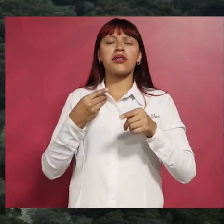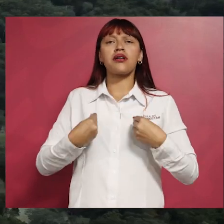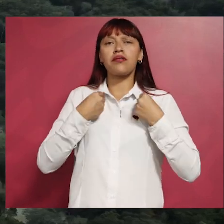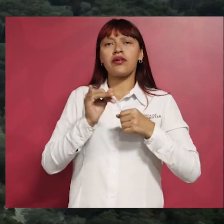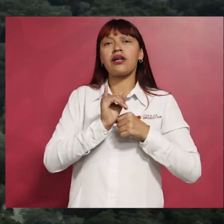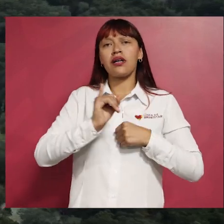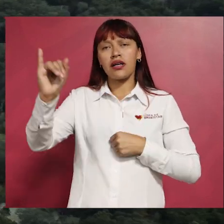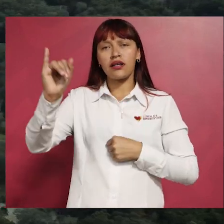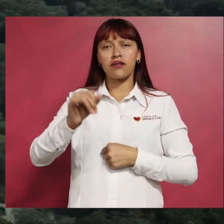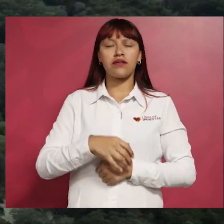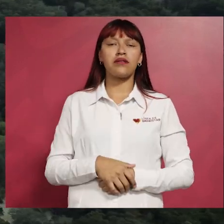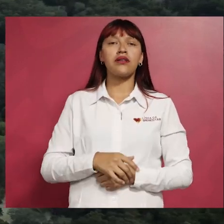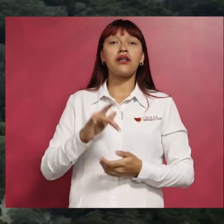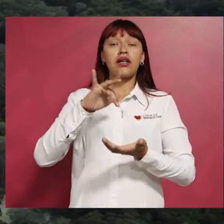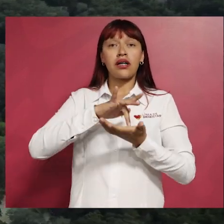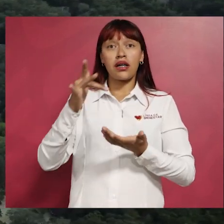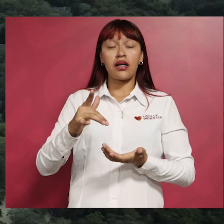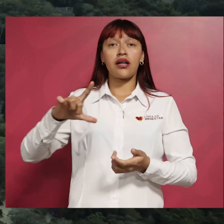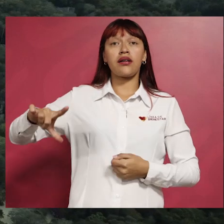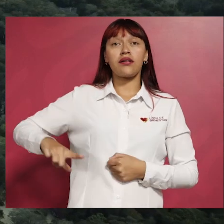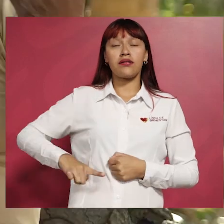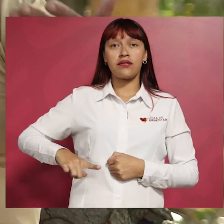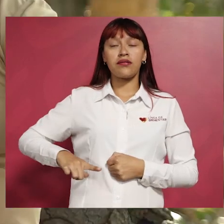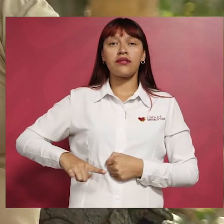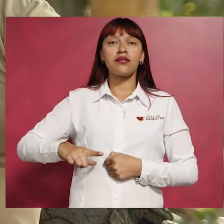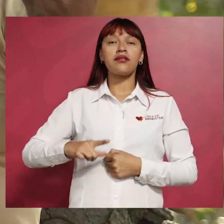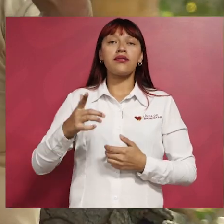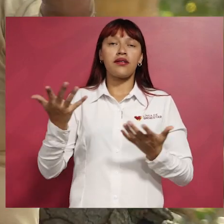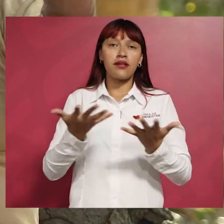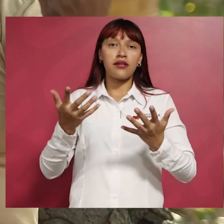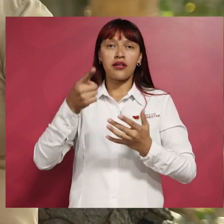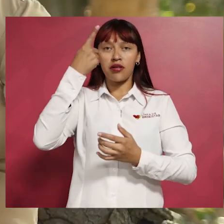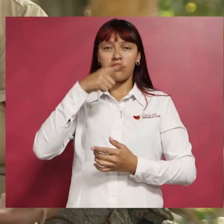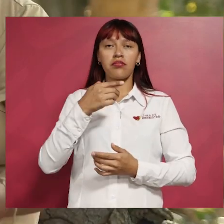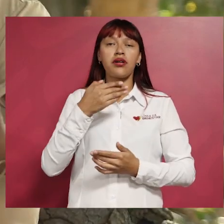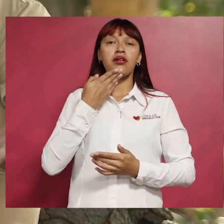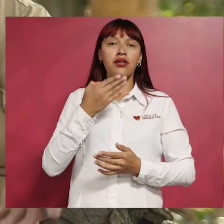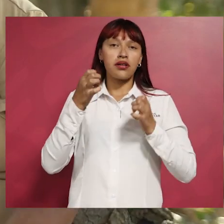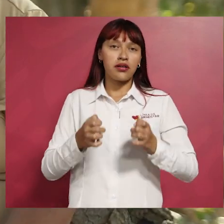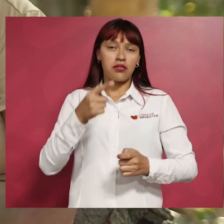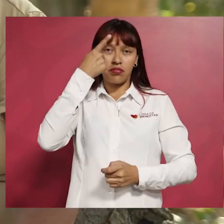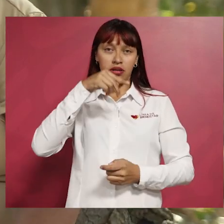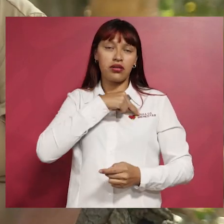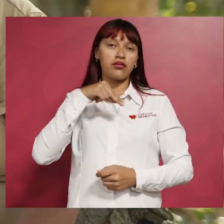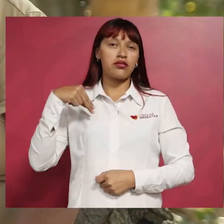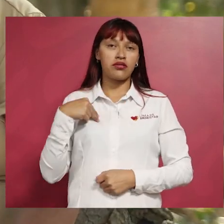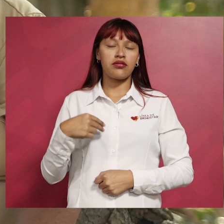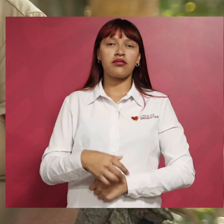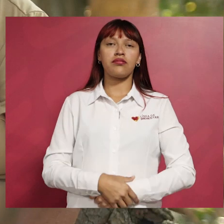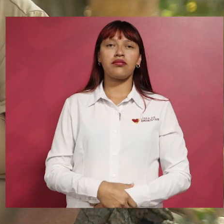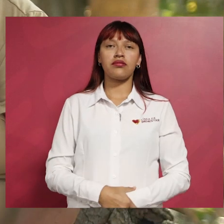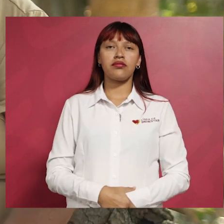lejos. Gracias al gobierno, está haciendo para el bienestar para nosotros.